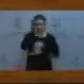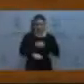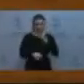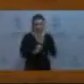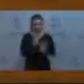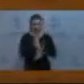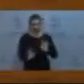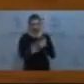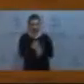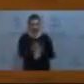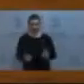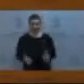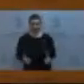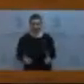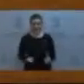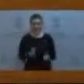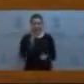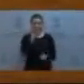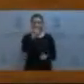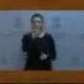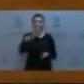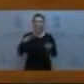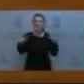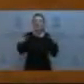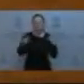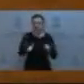gastado ni un solo euro.